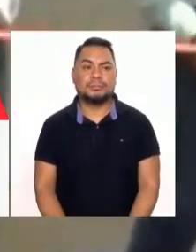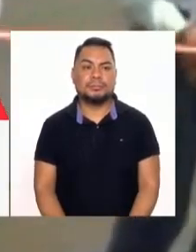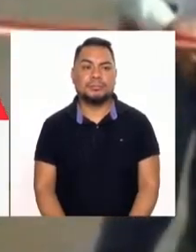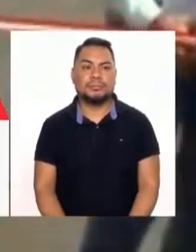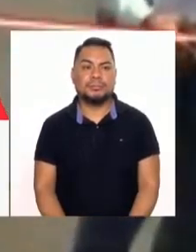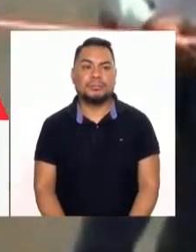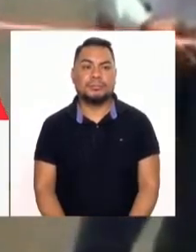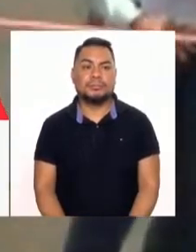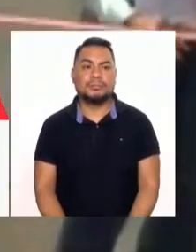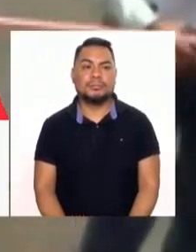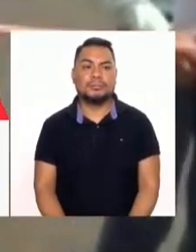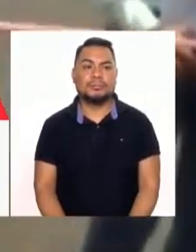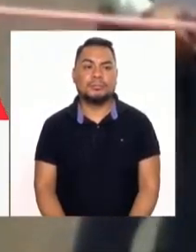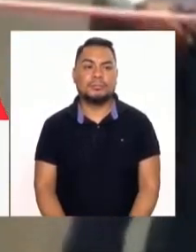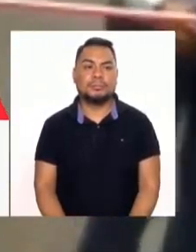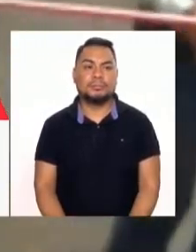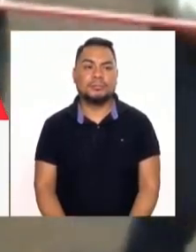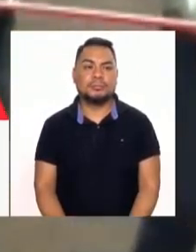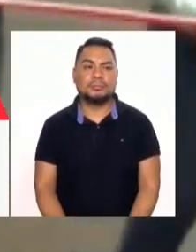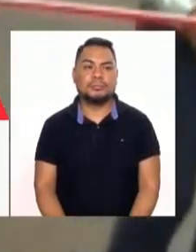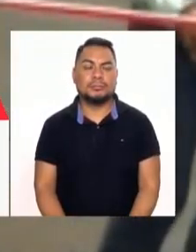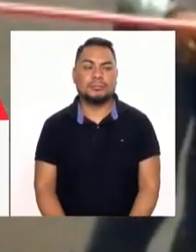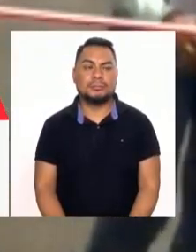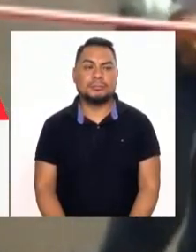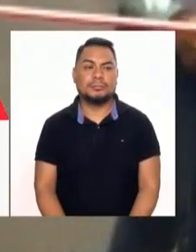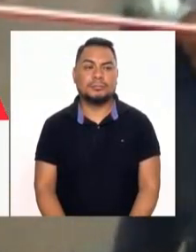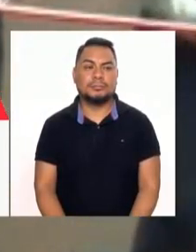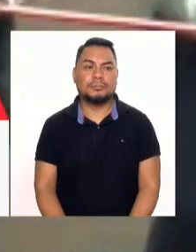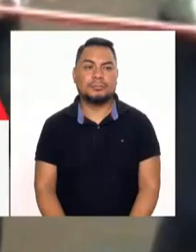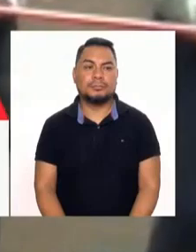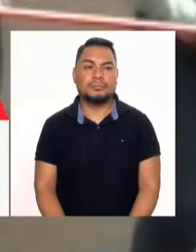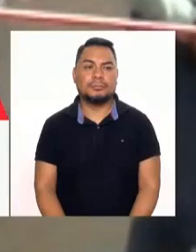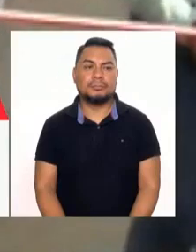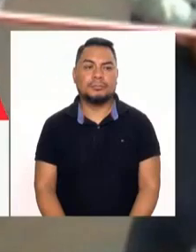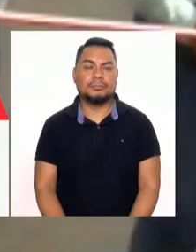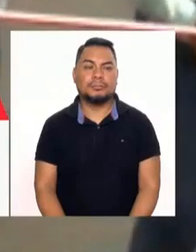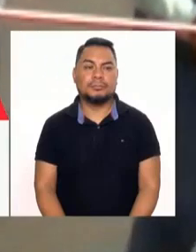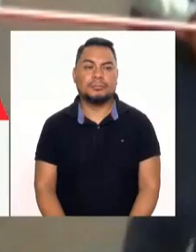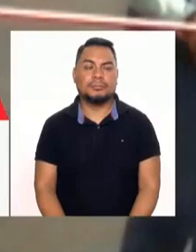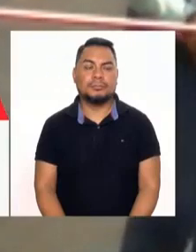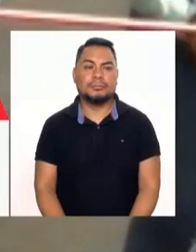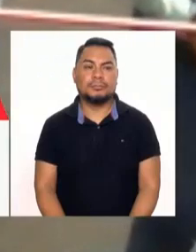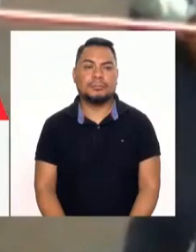Declarar por inaugurado el Puente Salvador. Contamos